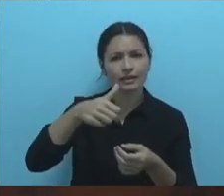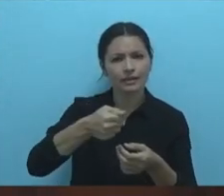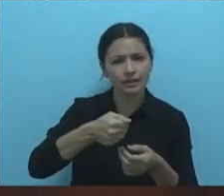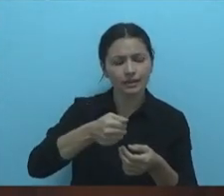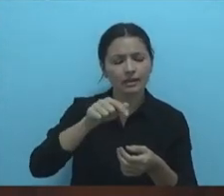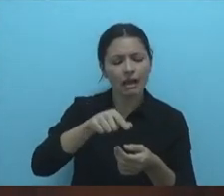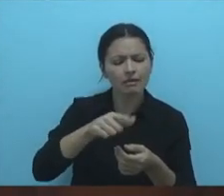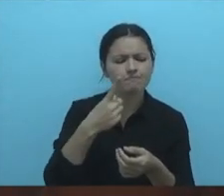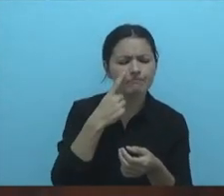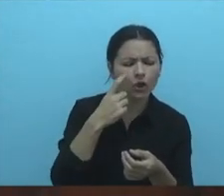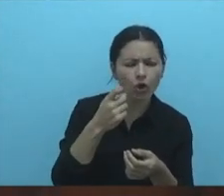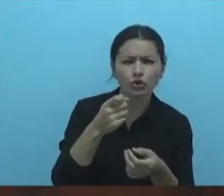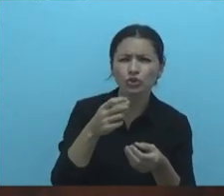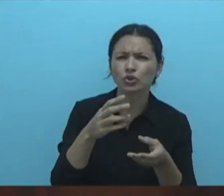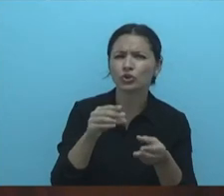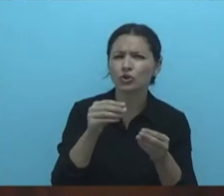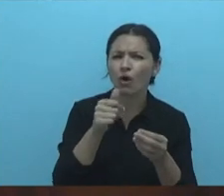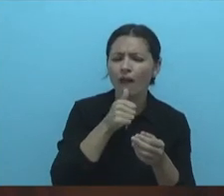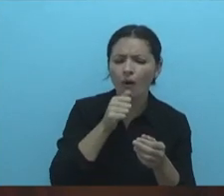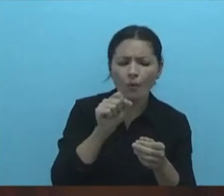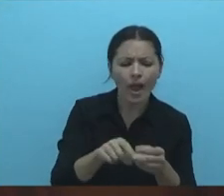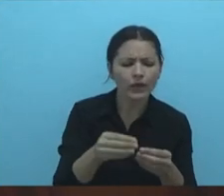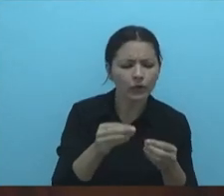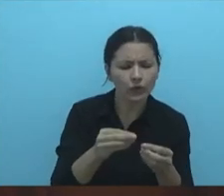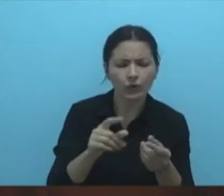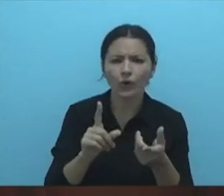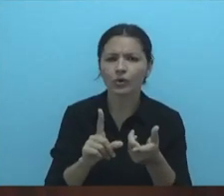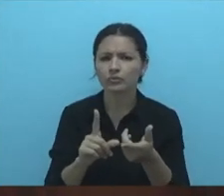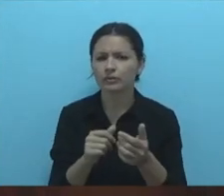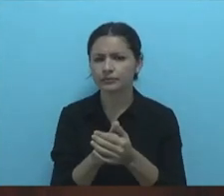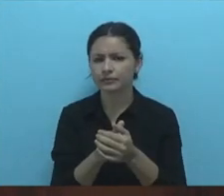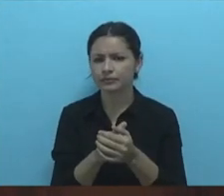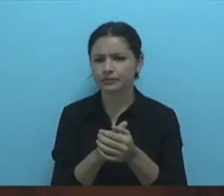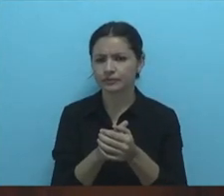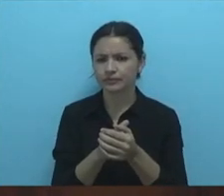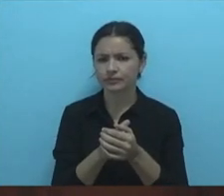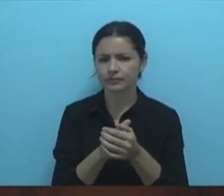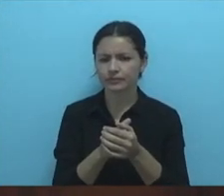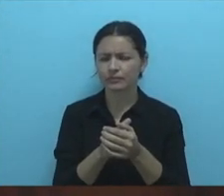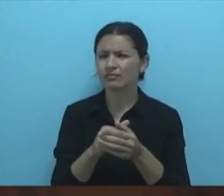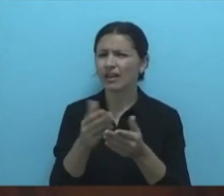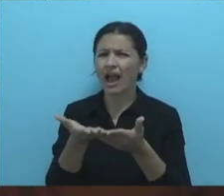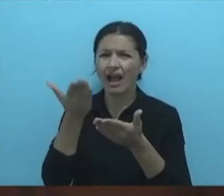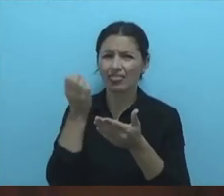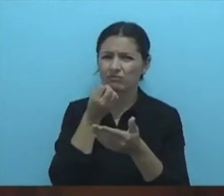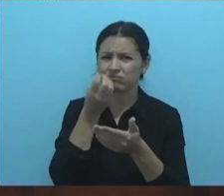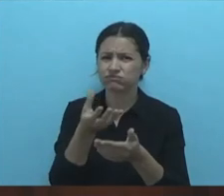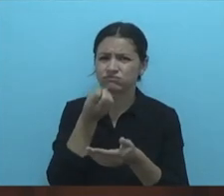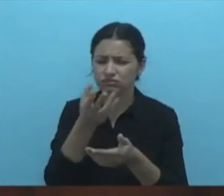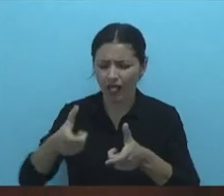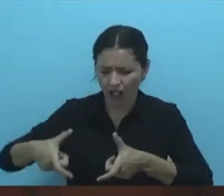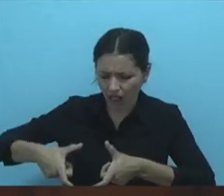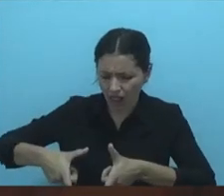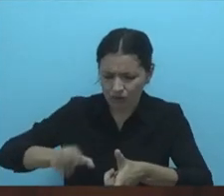Asimismo de si el ente regular de servicios sanitario realizó actuaciones con respecto a las reiteradas denuncias sobre un desagüe